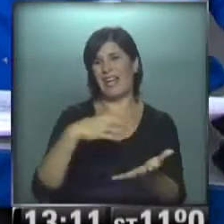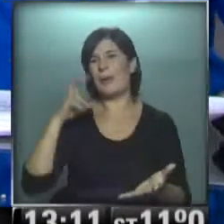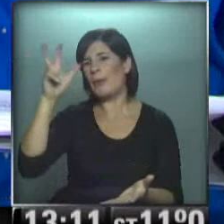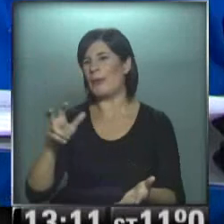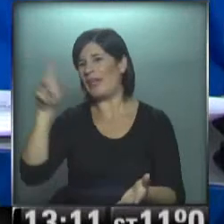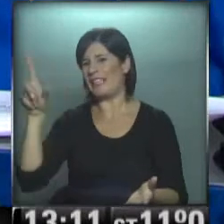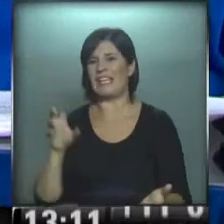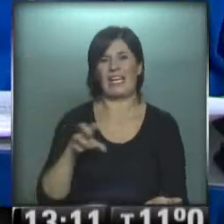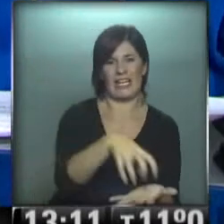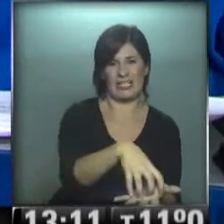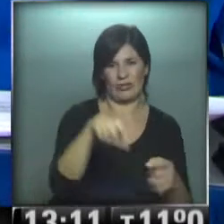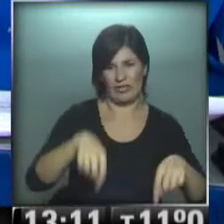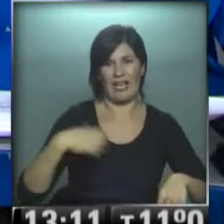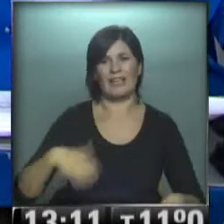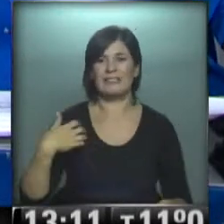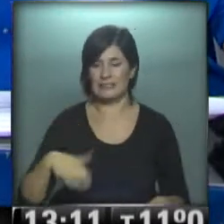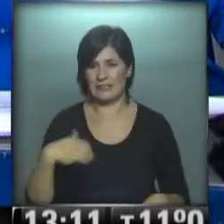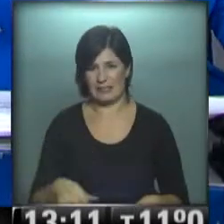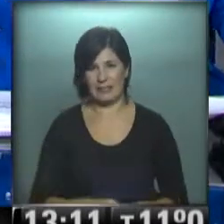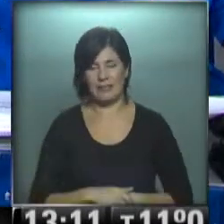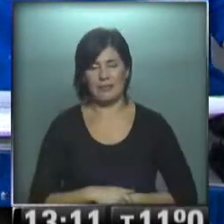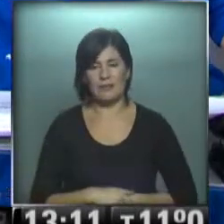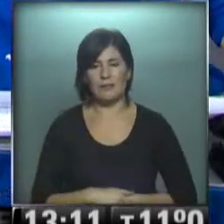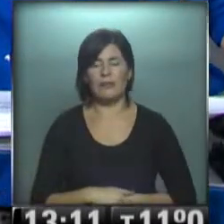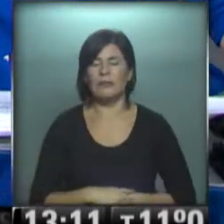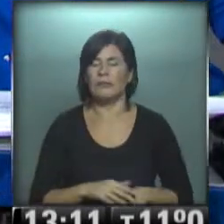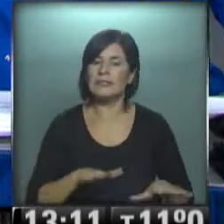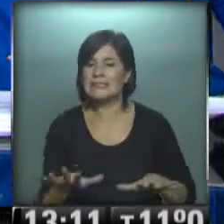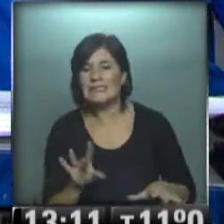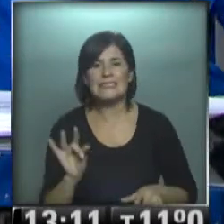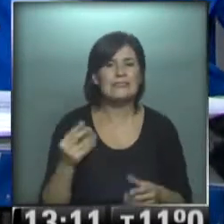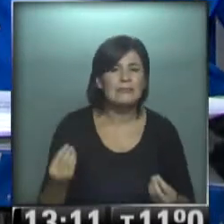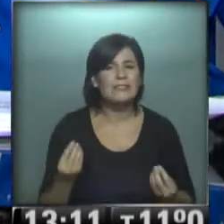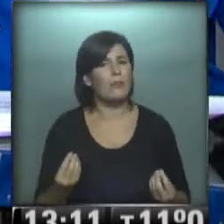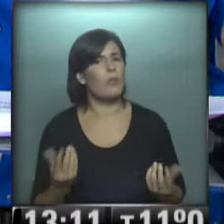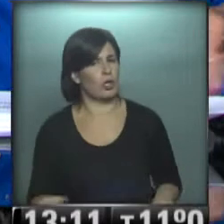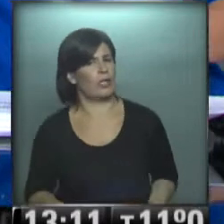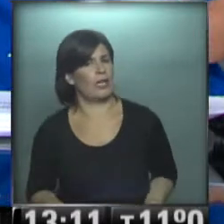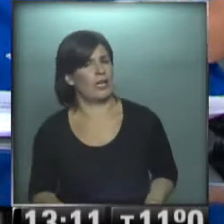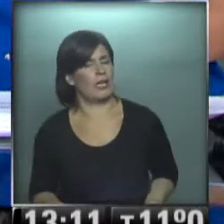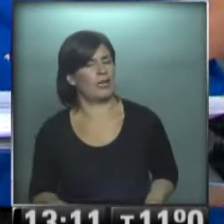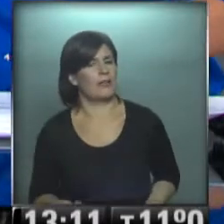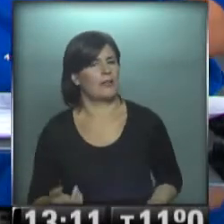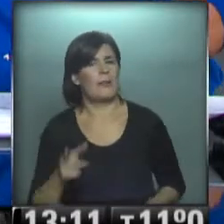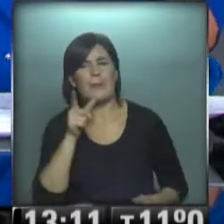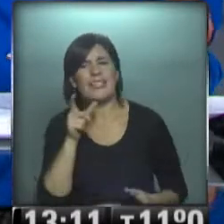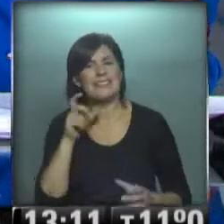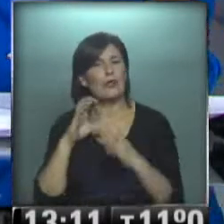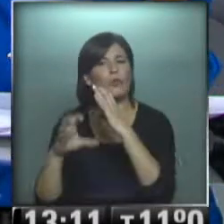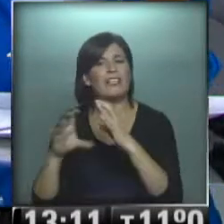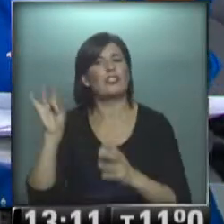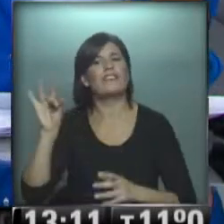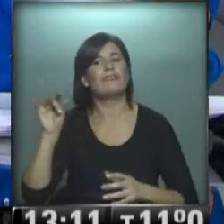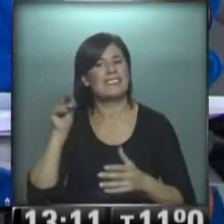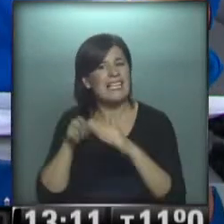que refleja una situación confusa, lo que refleja en principio, ¿no? Y a simple vista, una falta de comunicación interna